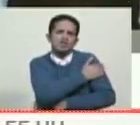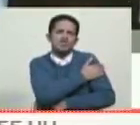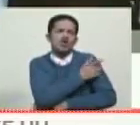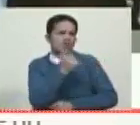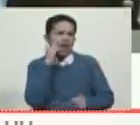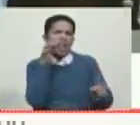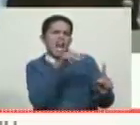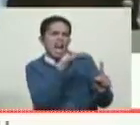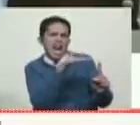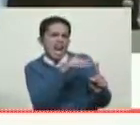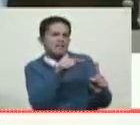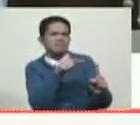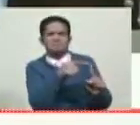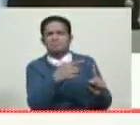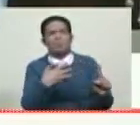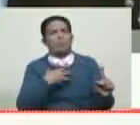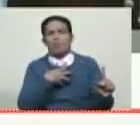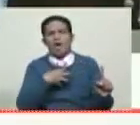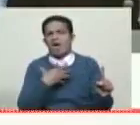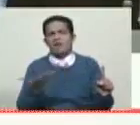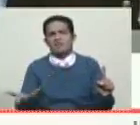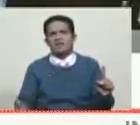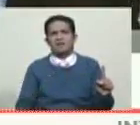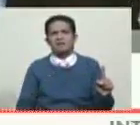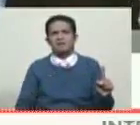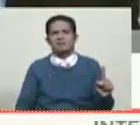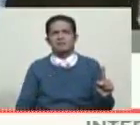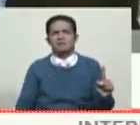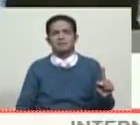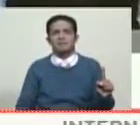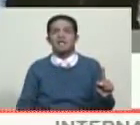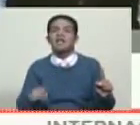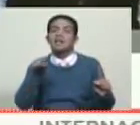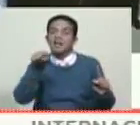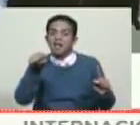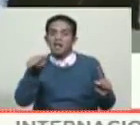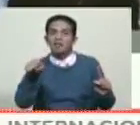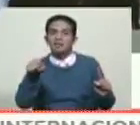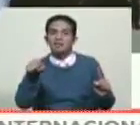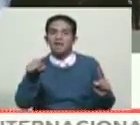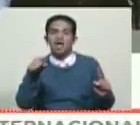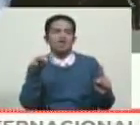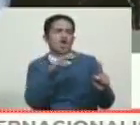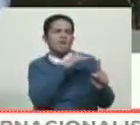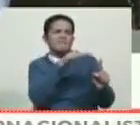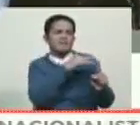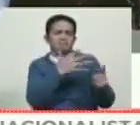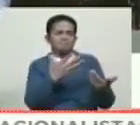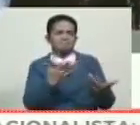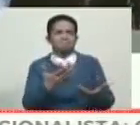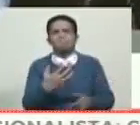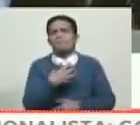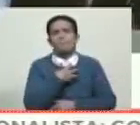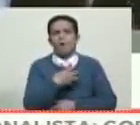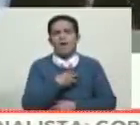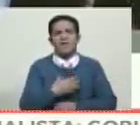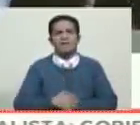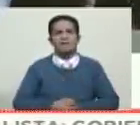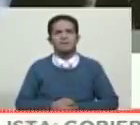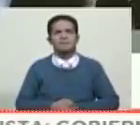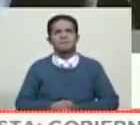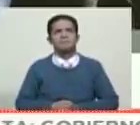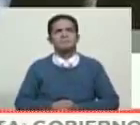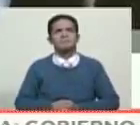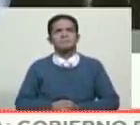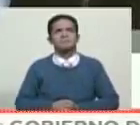soldados? No los van a convencer. ¿Van ellos a convencer a nuestras soldadas? No los van a convencer, no, no,